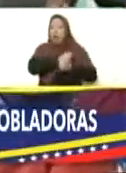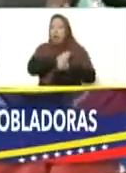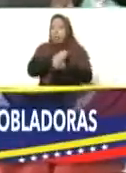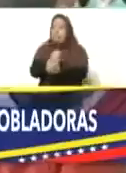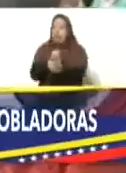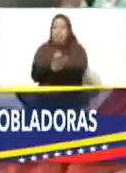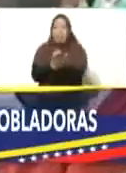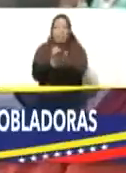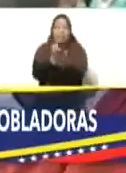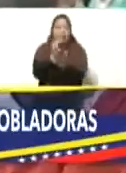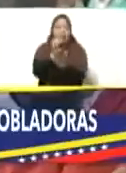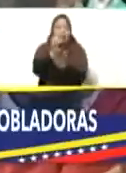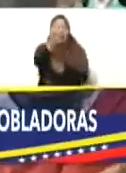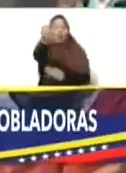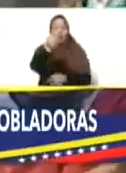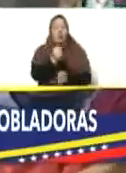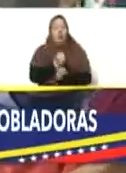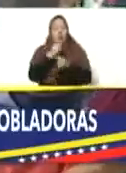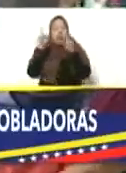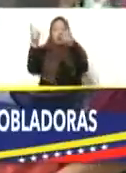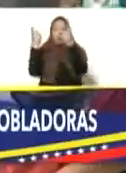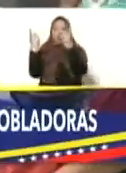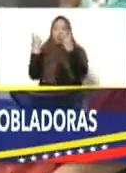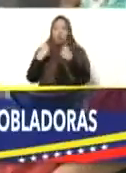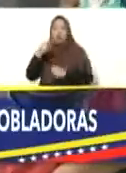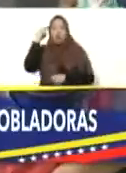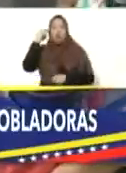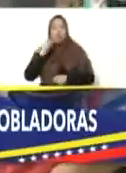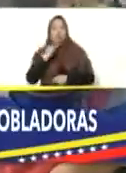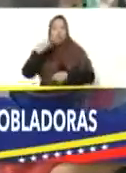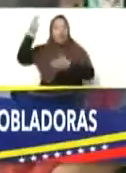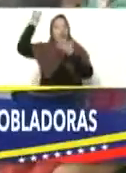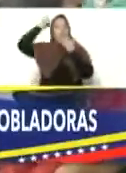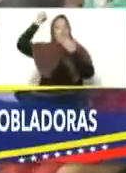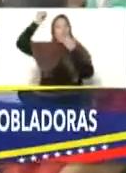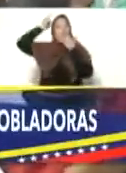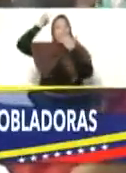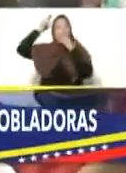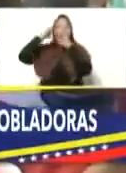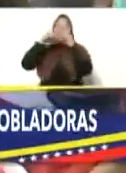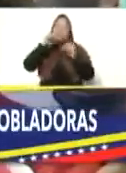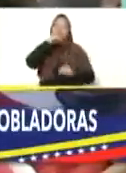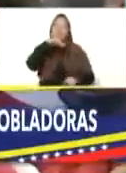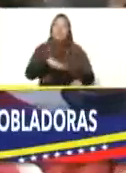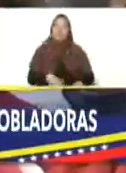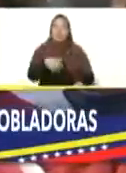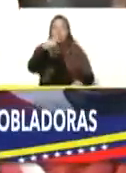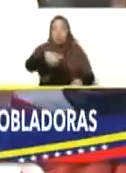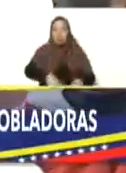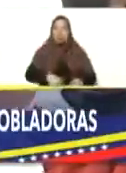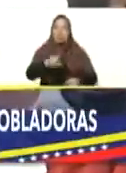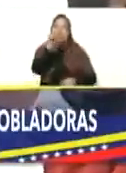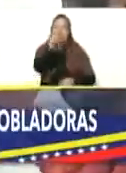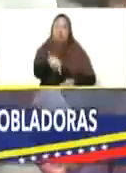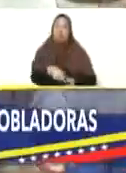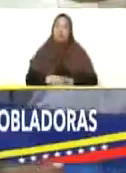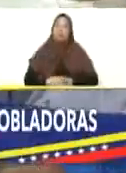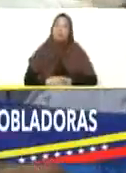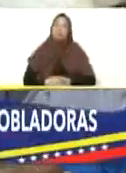que nos enseñó a amar a bolívar a cualquier puro a todos nuestros centros que también están hoy aquí